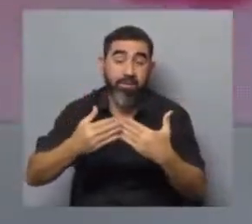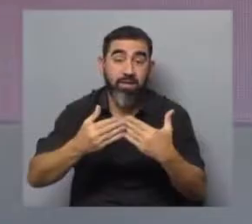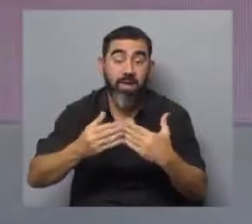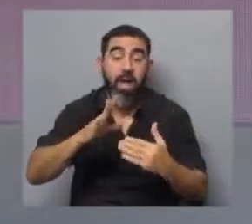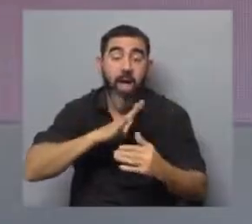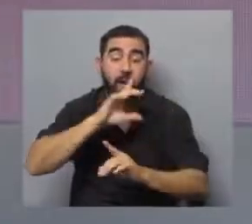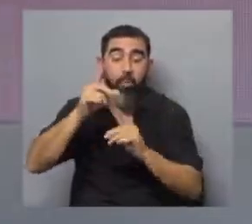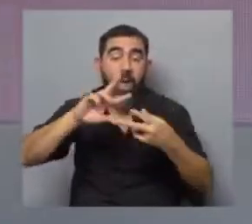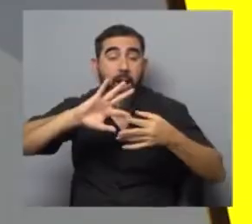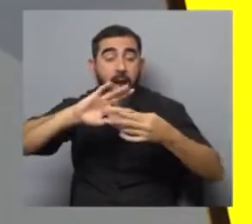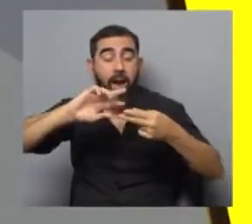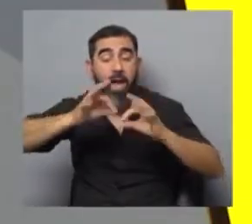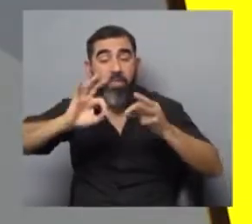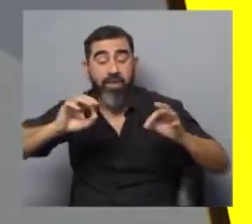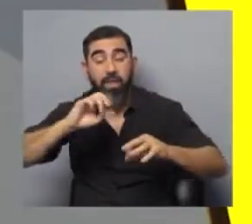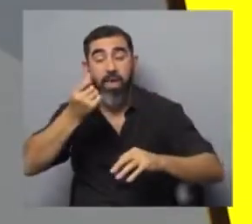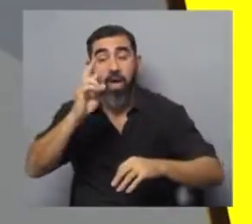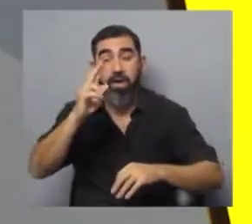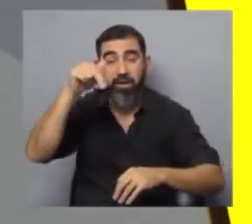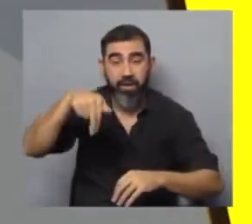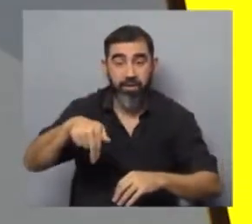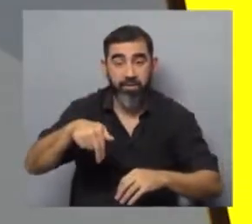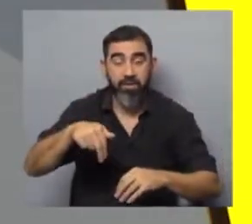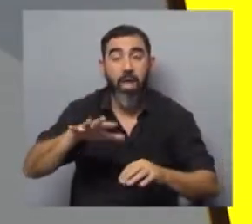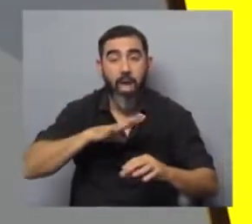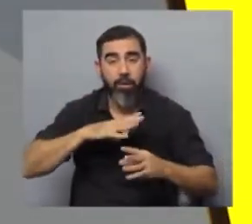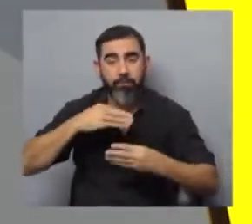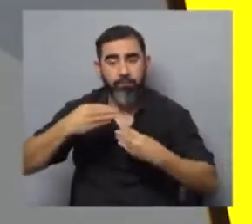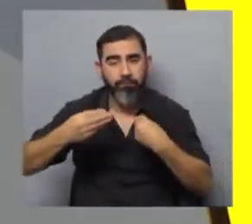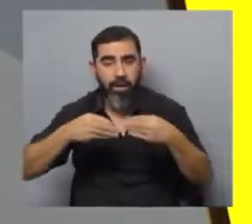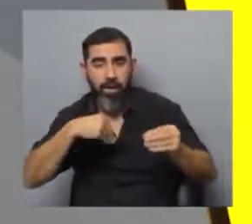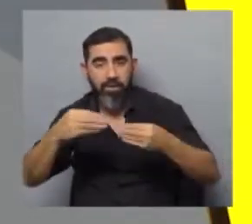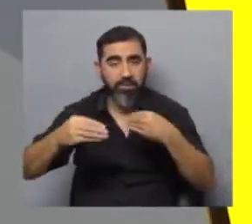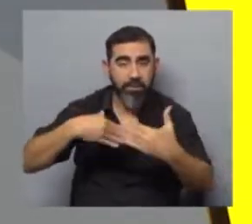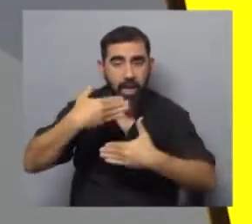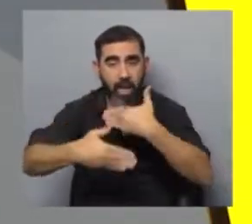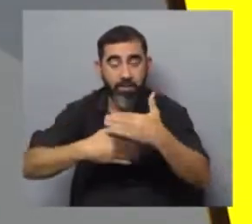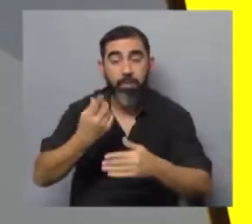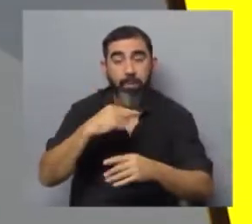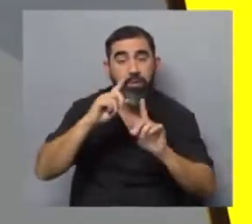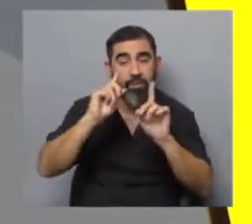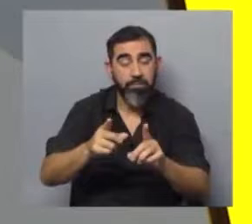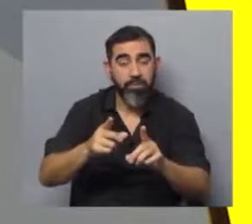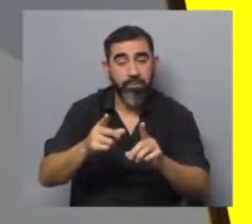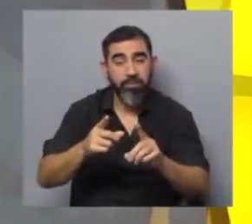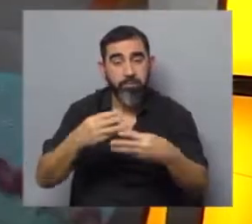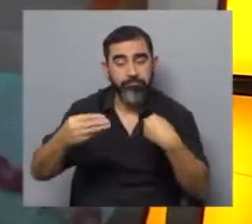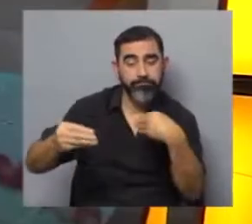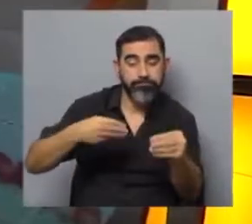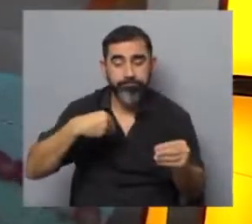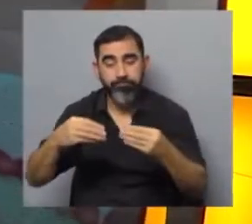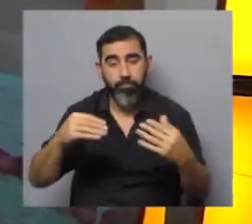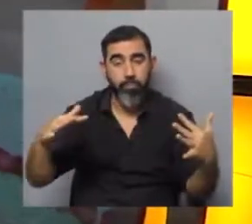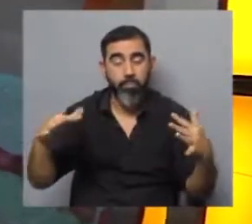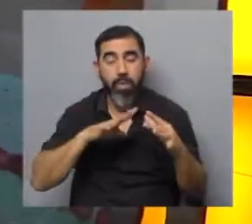de determinadas cadenas de ARN. No solo es versátil, sino que está vinculada, tal vez por esa propia plasticidad y esa movilidad